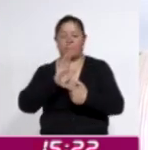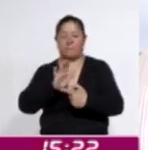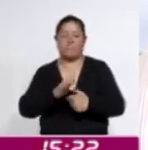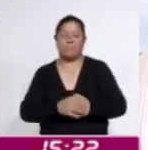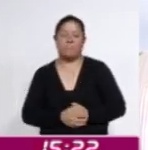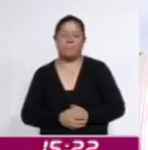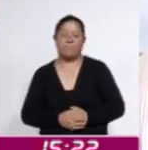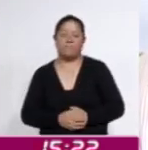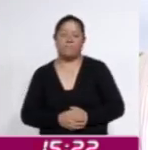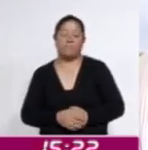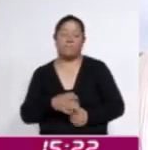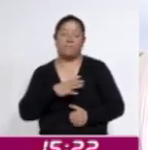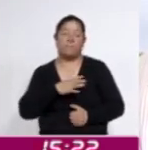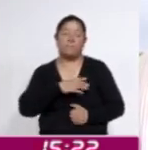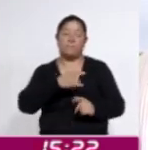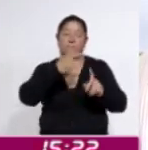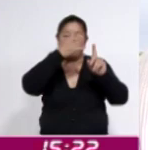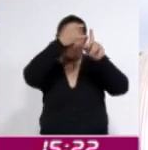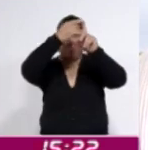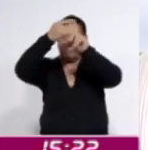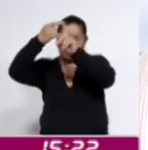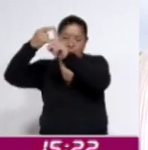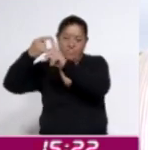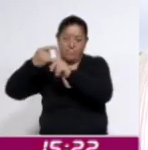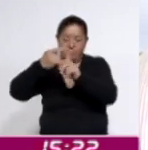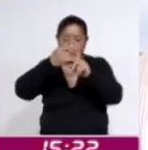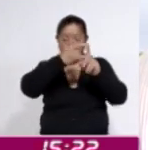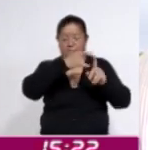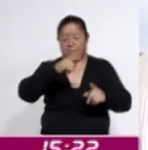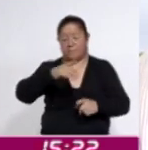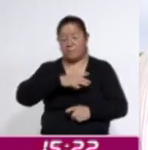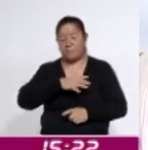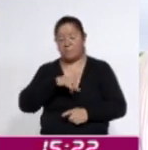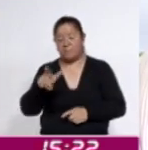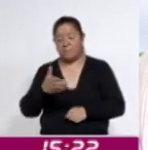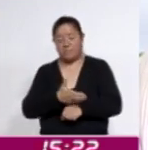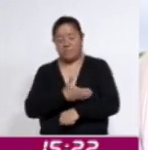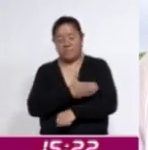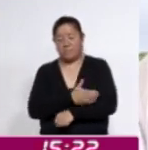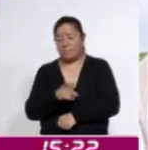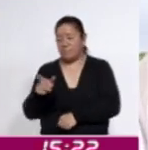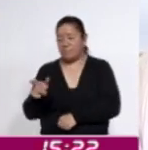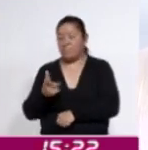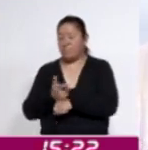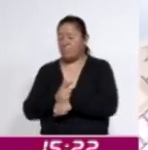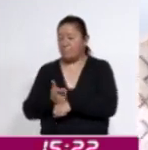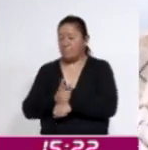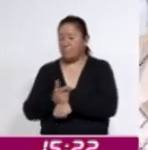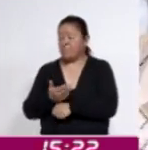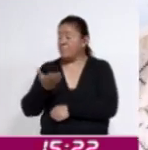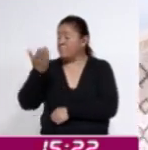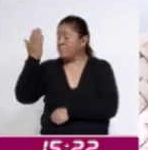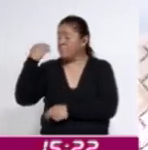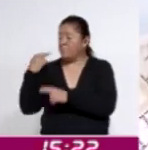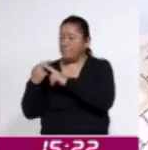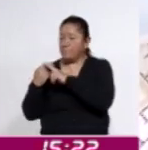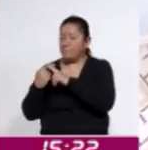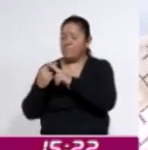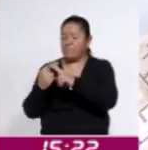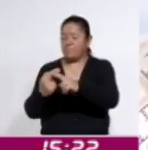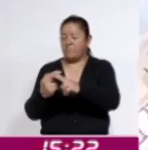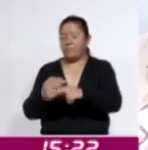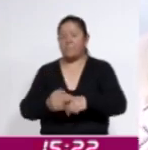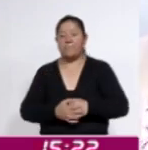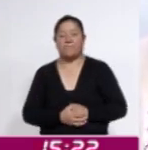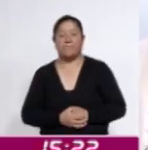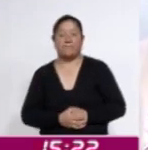piezas pictóricas y tridimensionales de nuestros compañeros de toda la licenciatura de diferentes semestres. Y